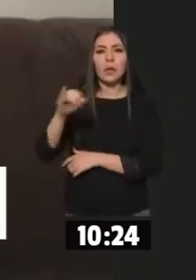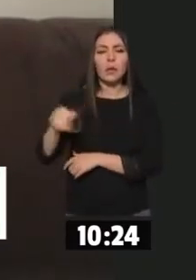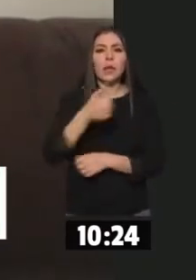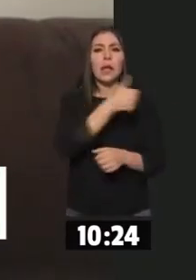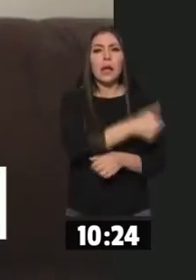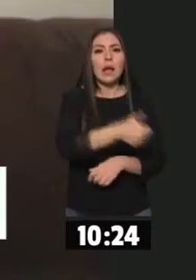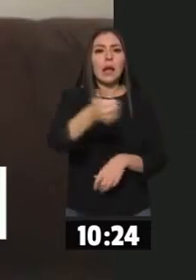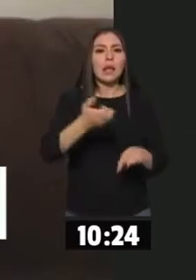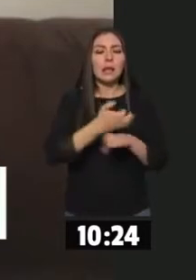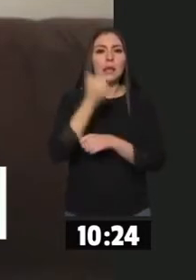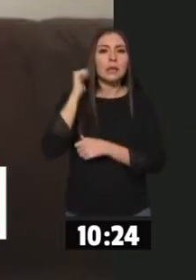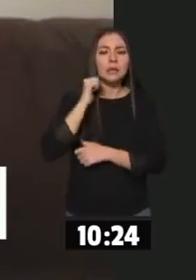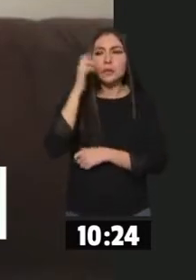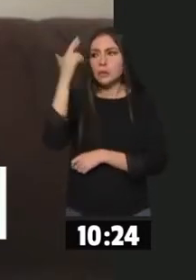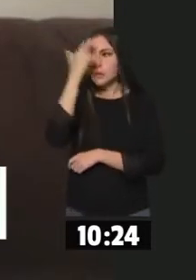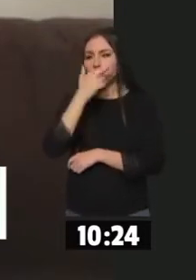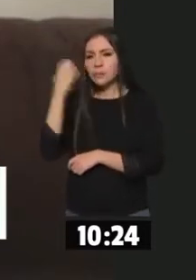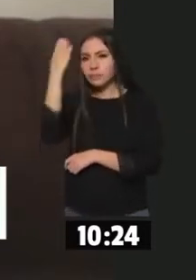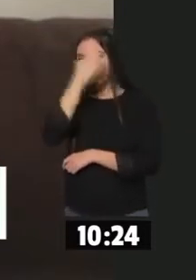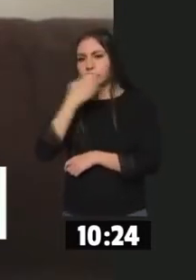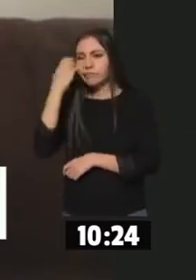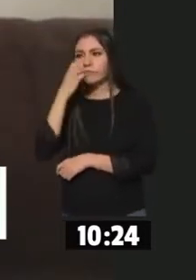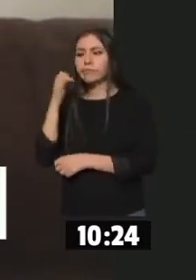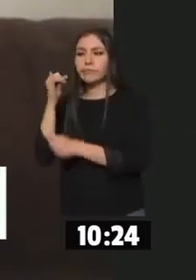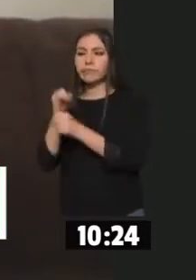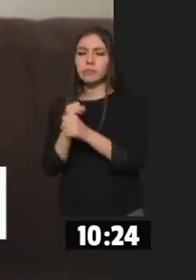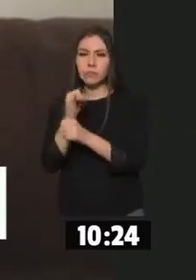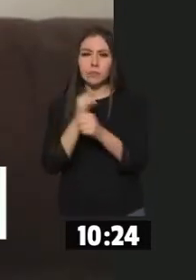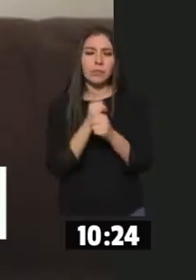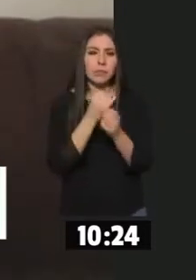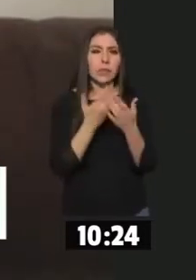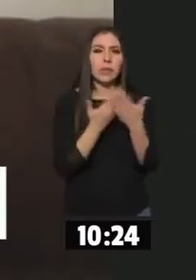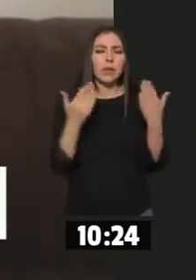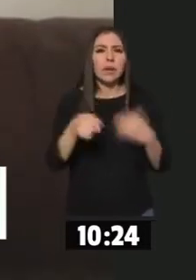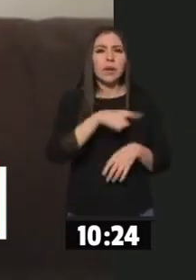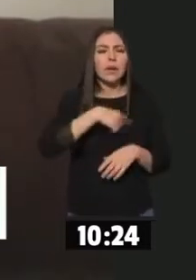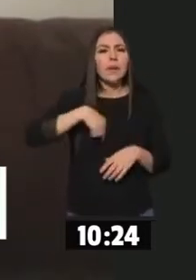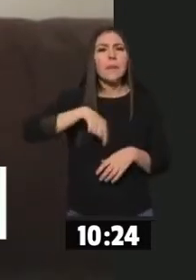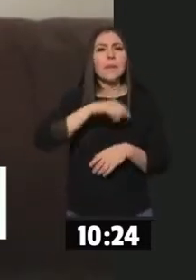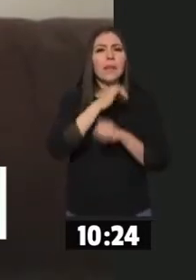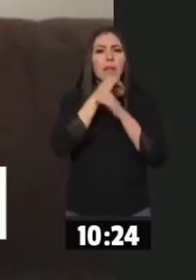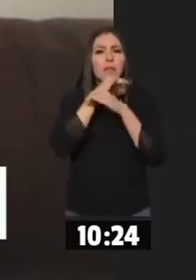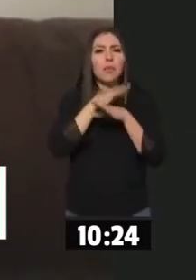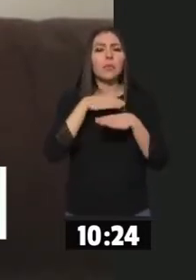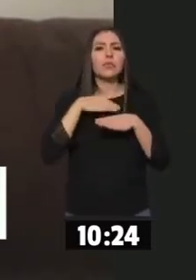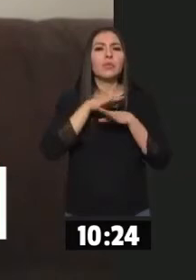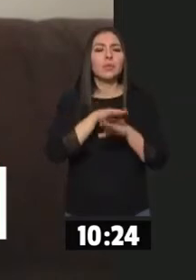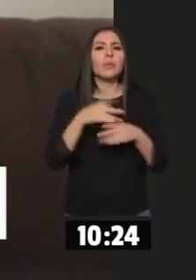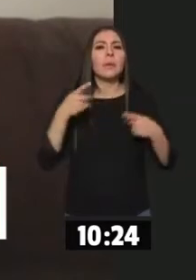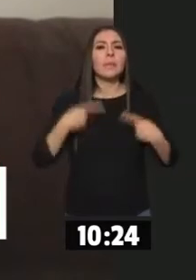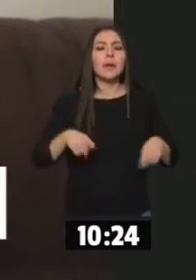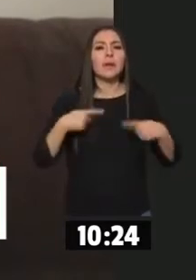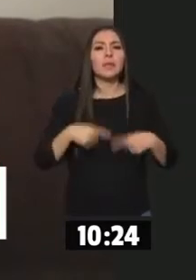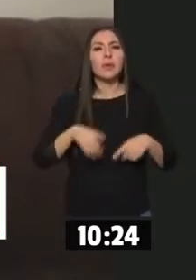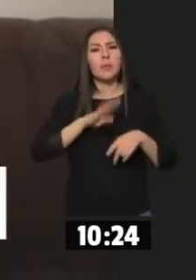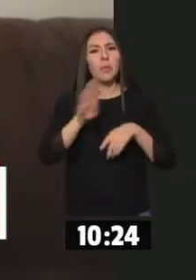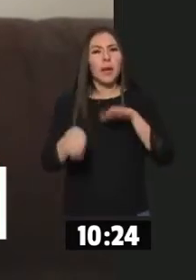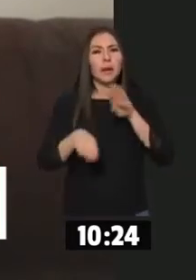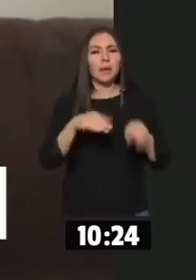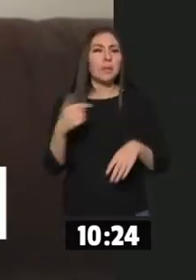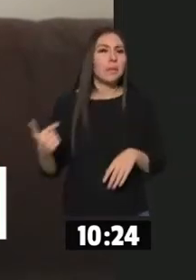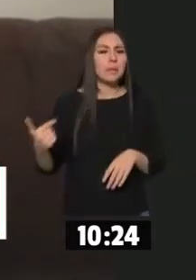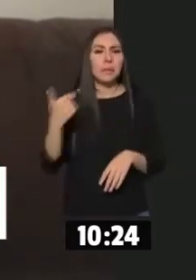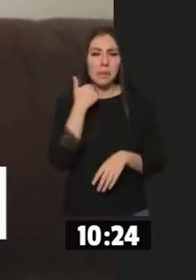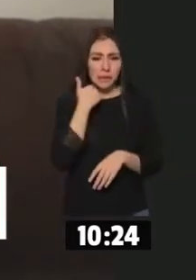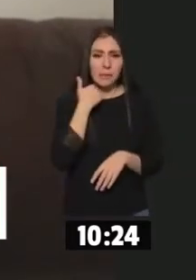hemos propuesto, al menos en lo que se refiere al dato de asesinatos, en el caso de los aspirantes que han perdido la vida, que esos casos,